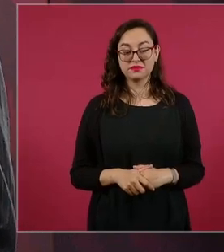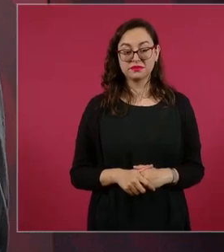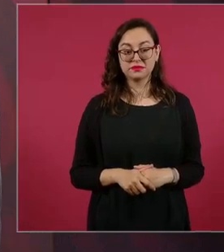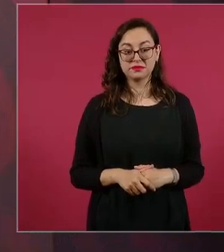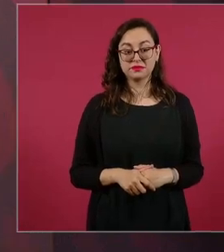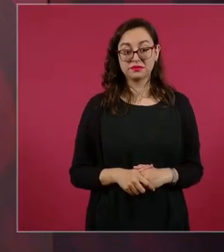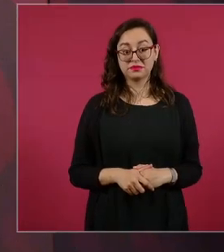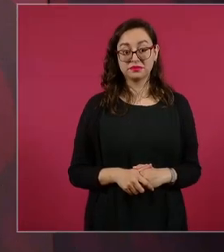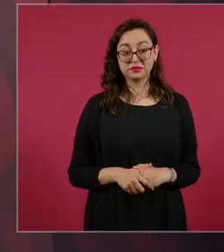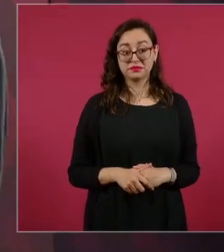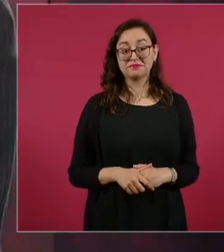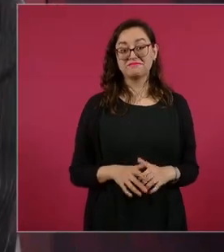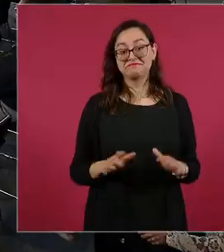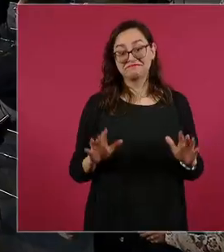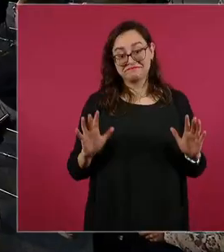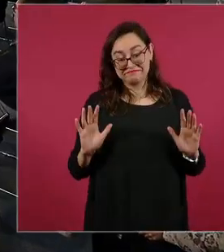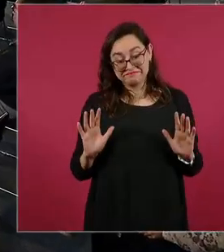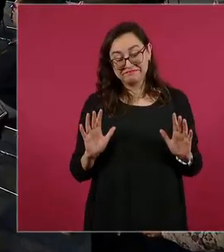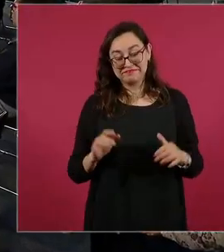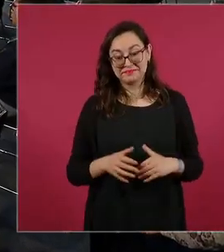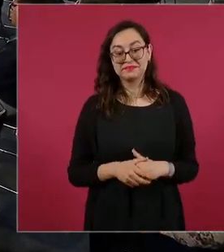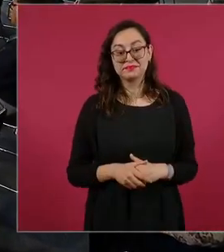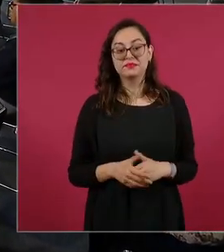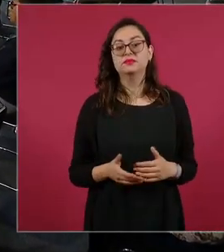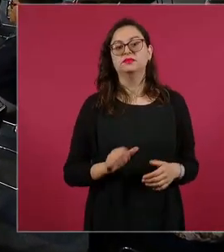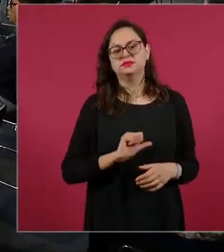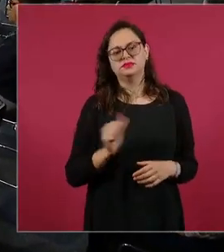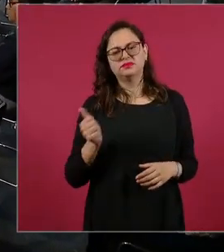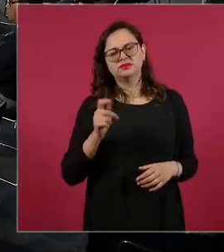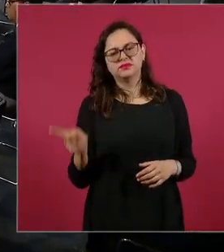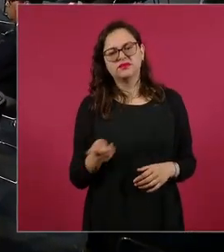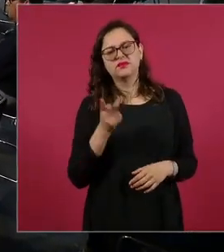pero yo creo que sí se va a animar ¿y cuál es lo otro?